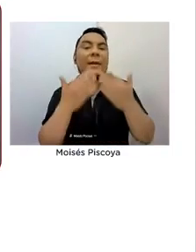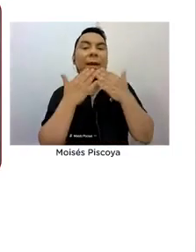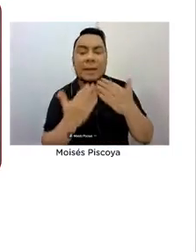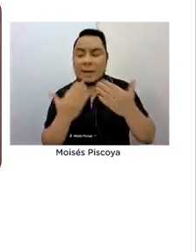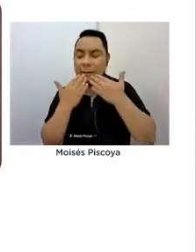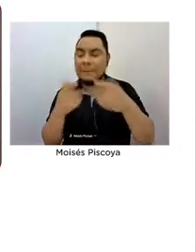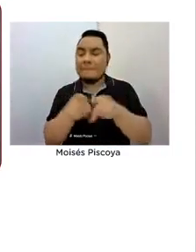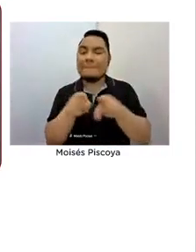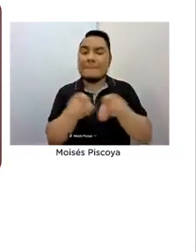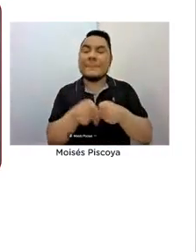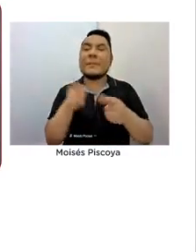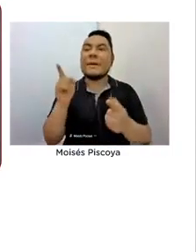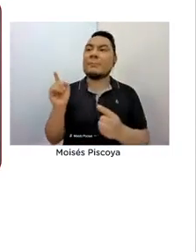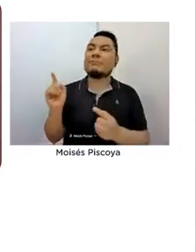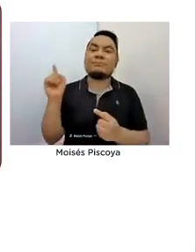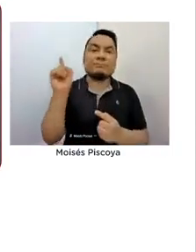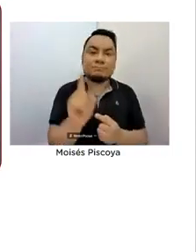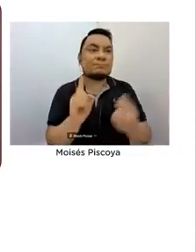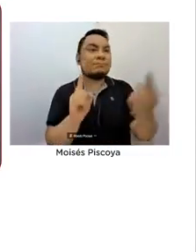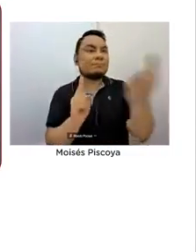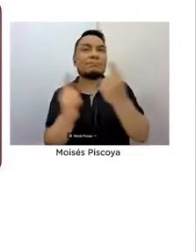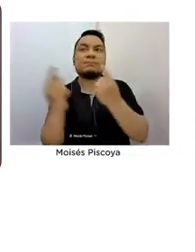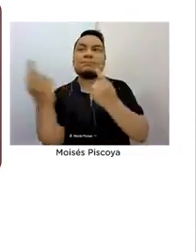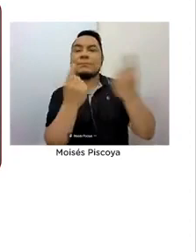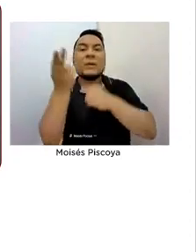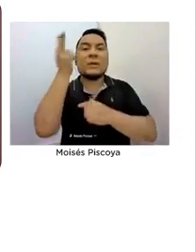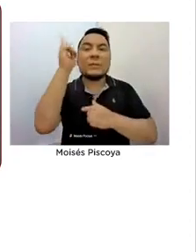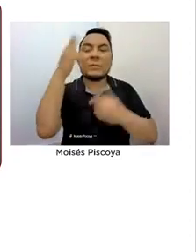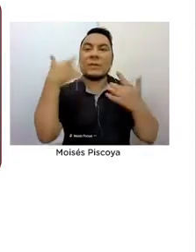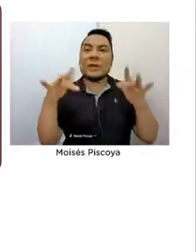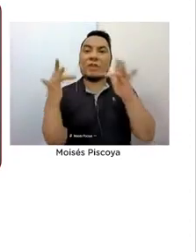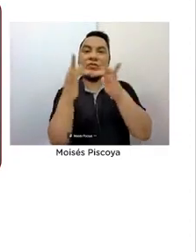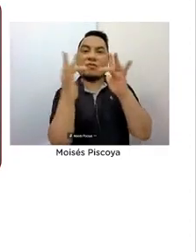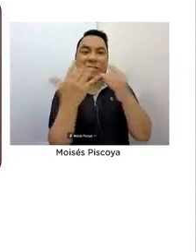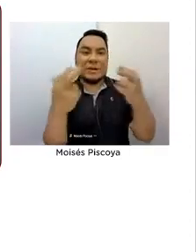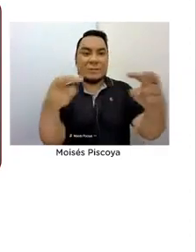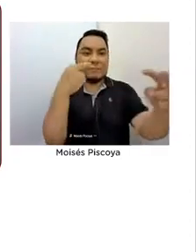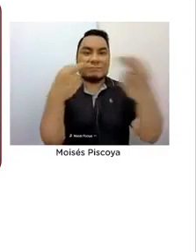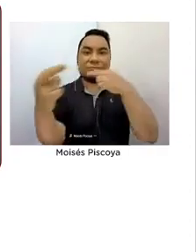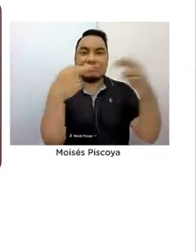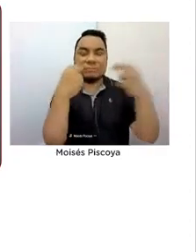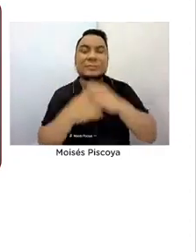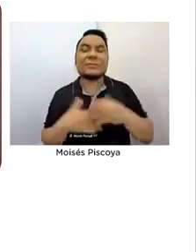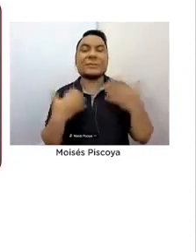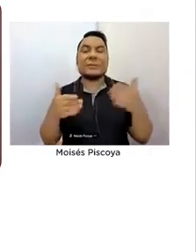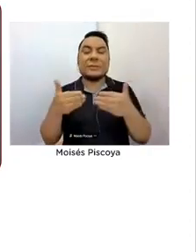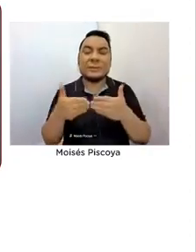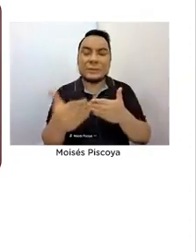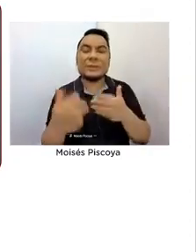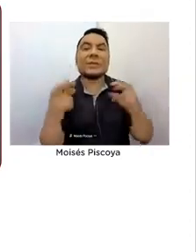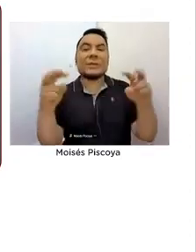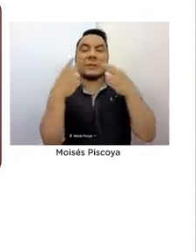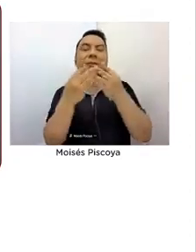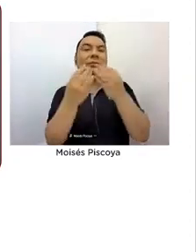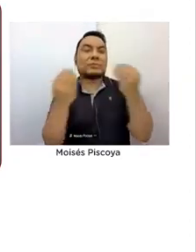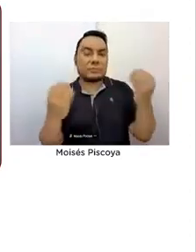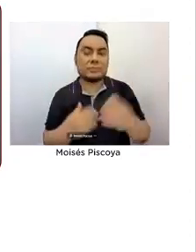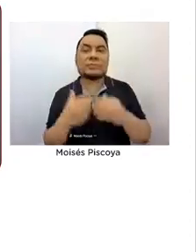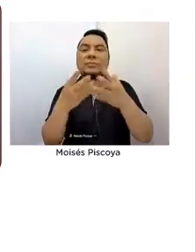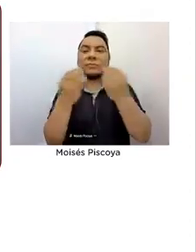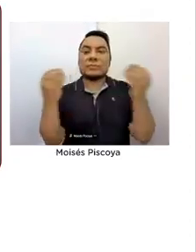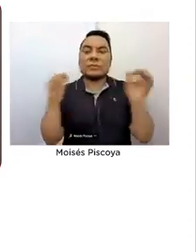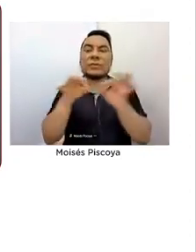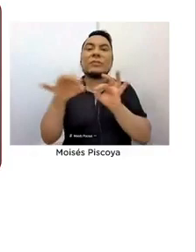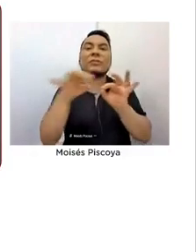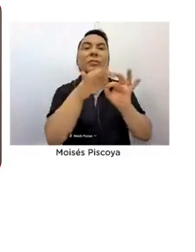Agradezco la presencia de los docentes que ya se han conectado, están conectados y que se vienen conectando desde muchas regiones